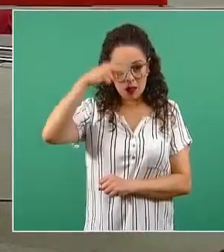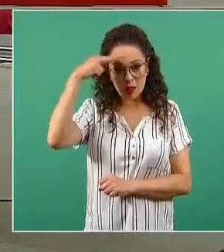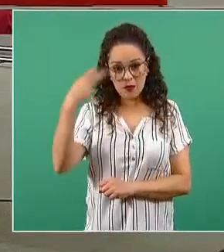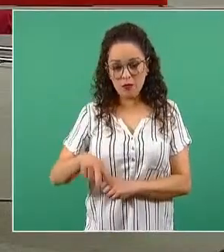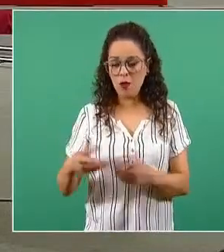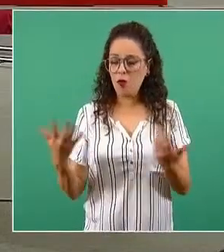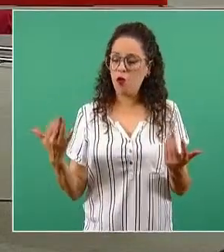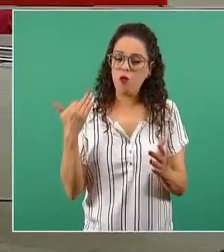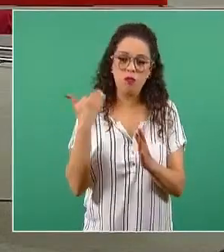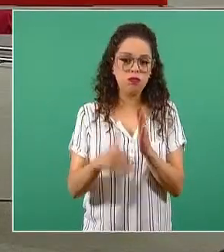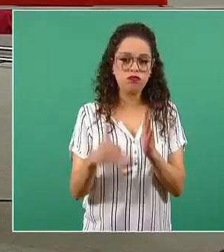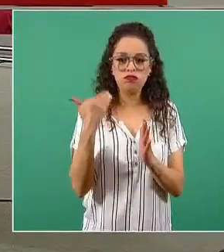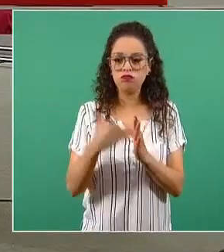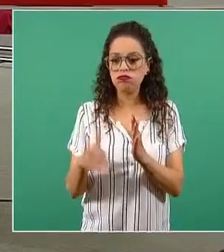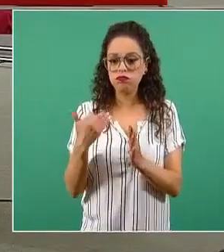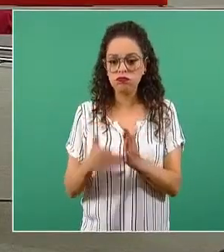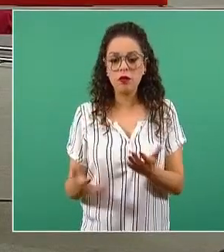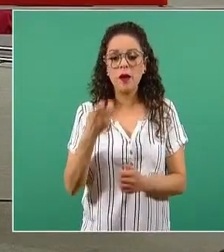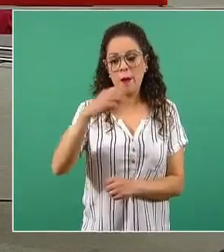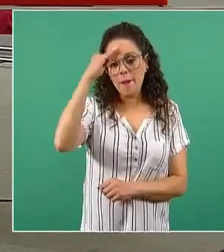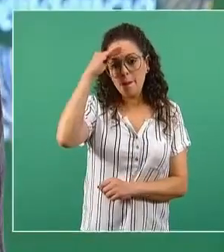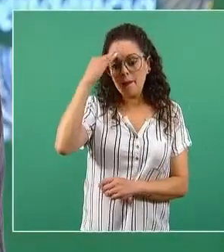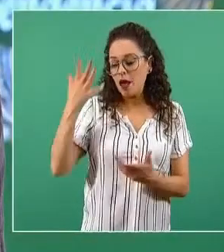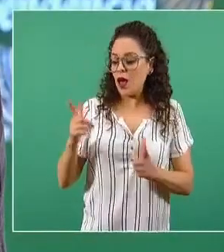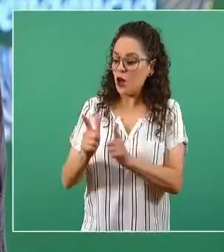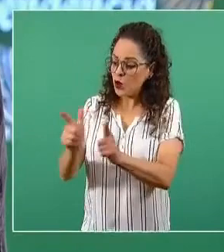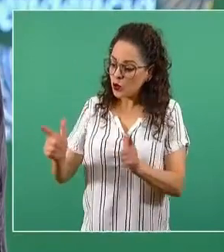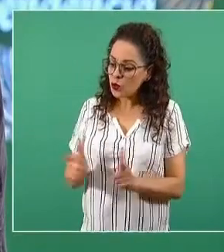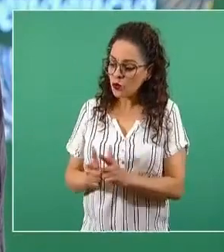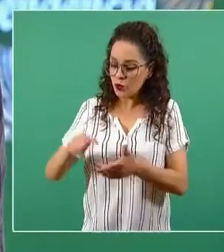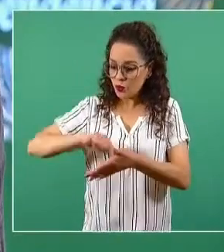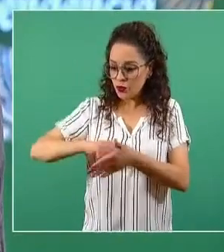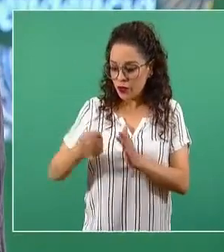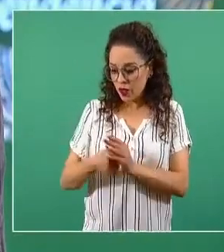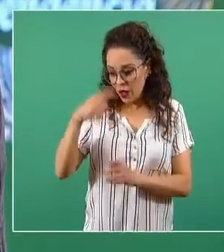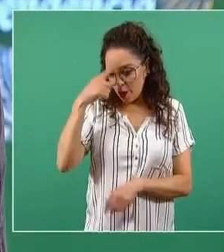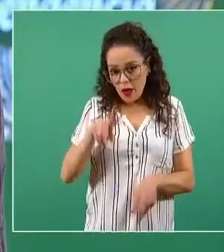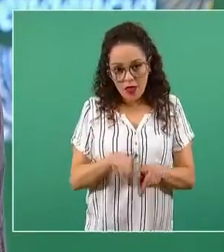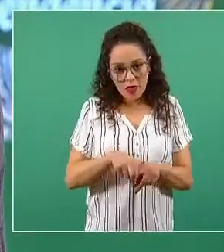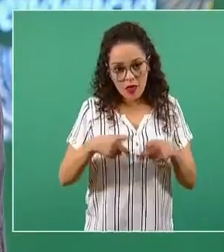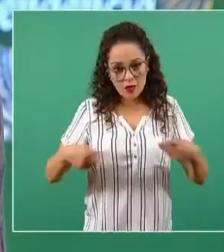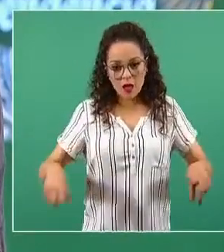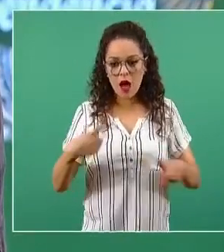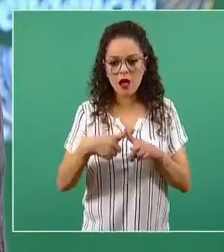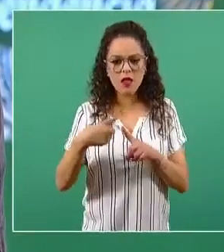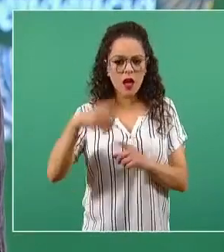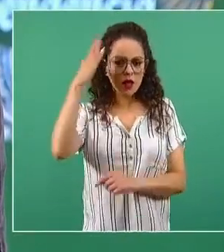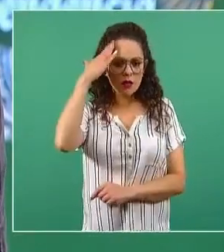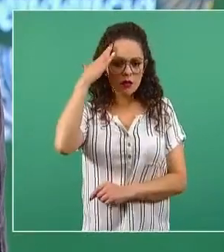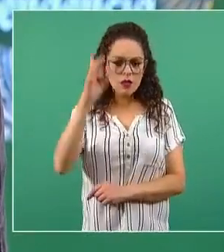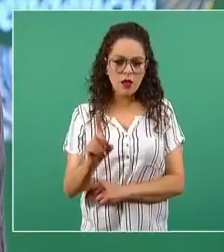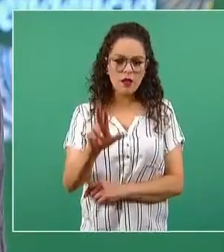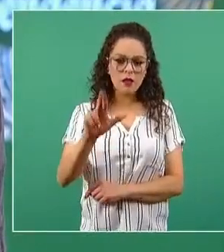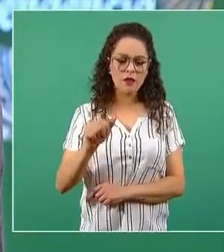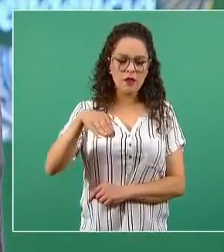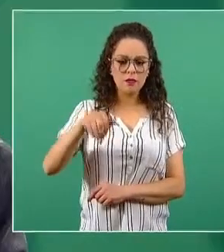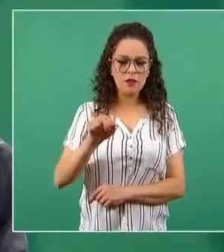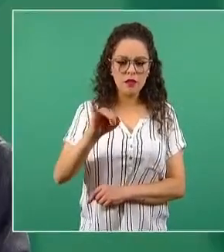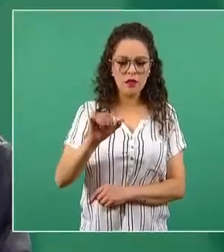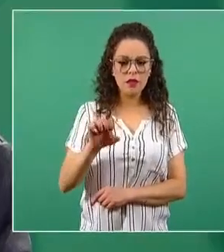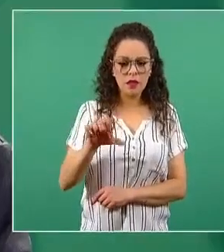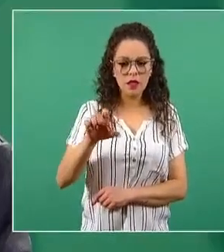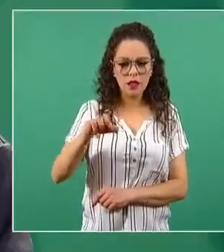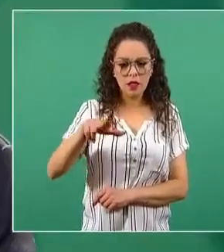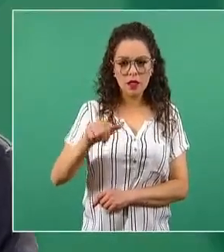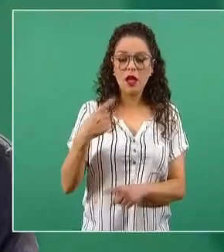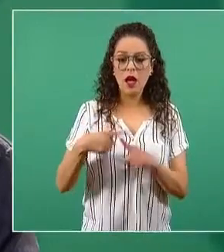iniciativa de integrar un grupo técnico de desarrollo encabezado por la doctora María Elena Álvarez Builla, por